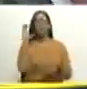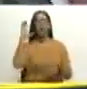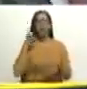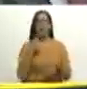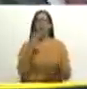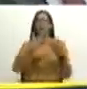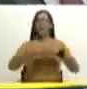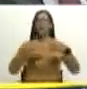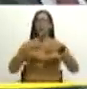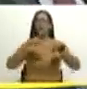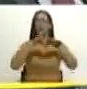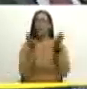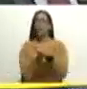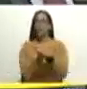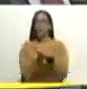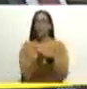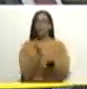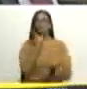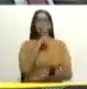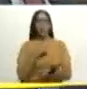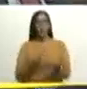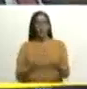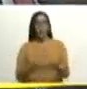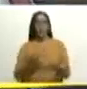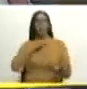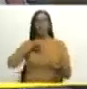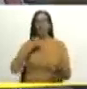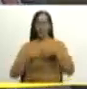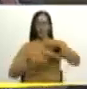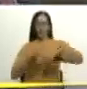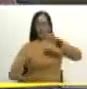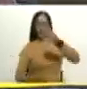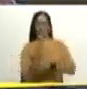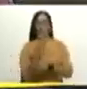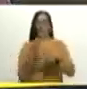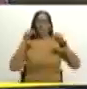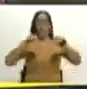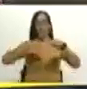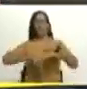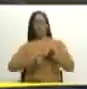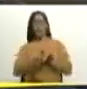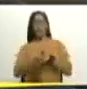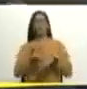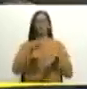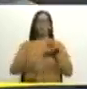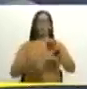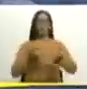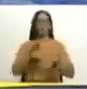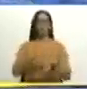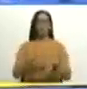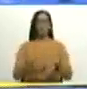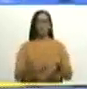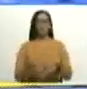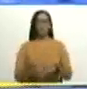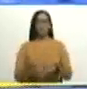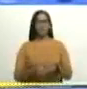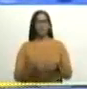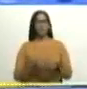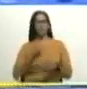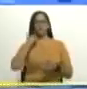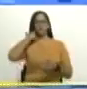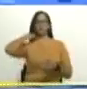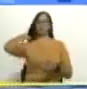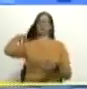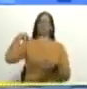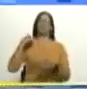industria petrolera del mundo, no existe. Nosotros nos rehicimos y ahí vamos, paso a paso. Recuperamos